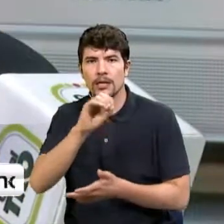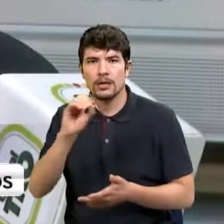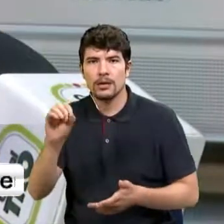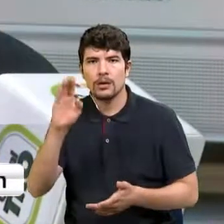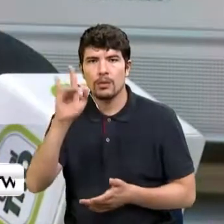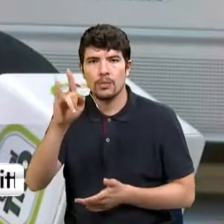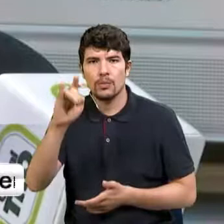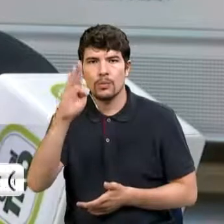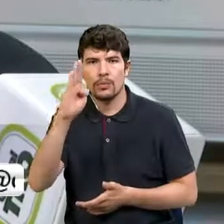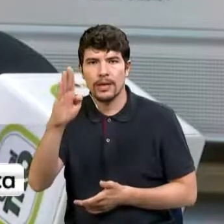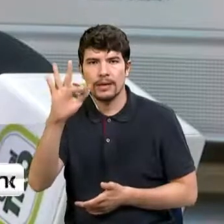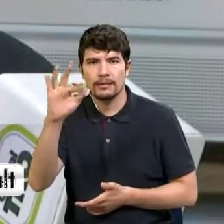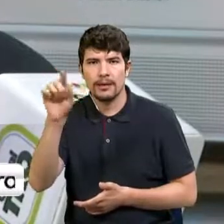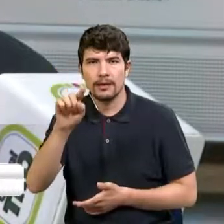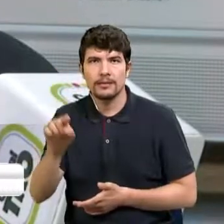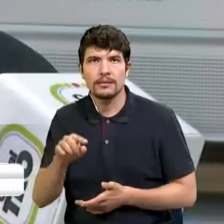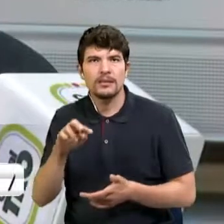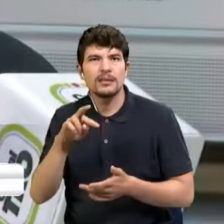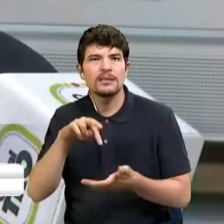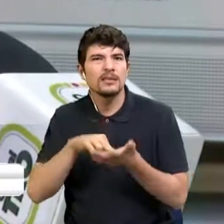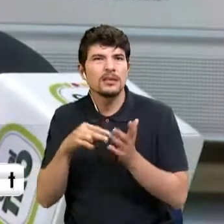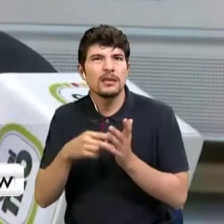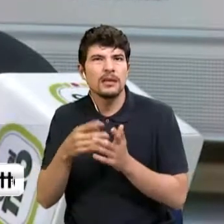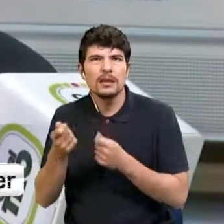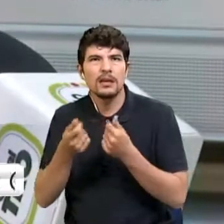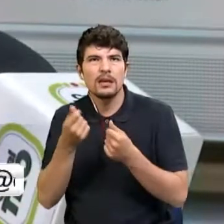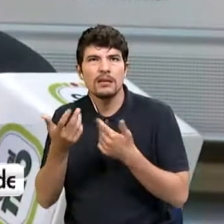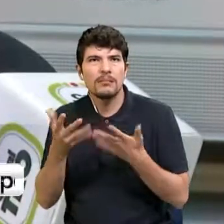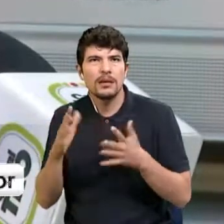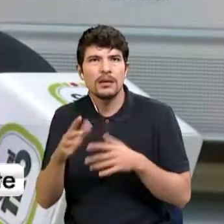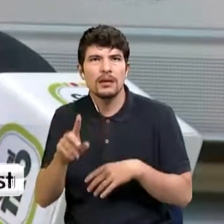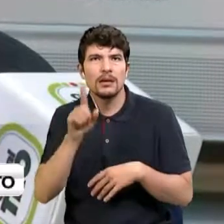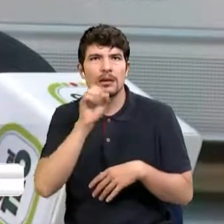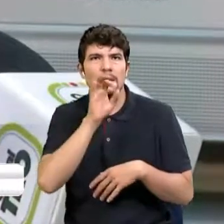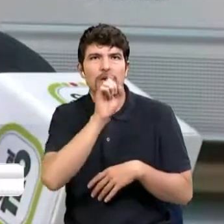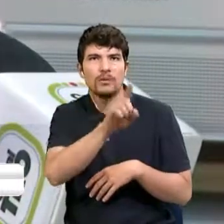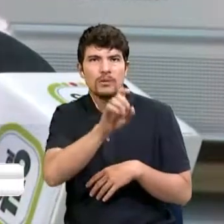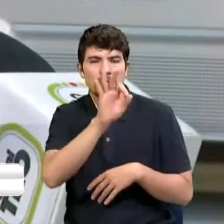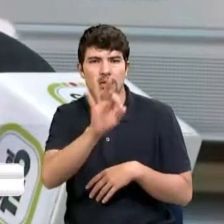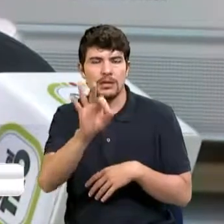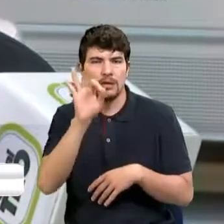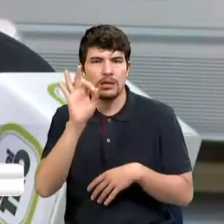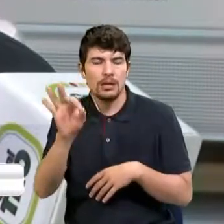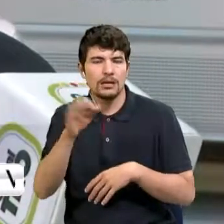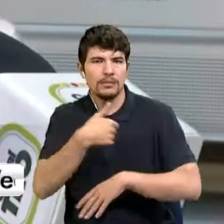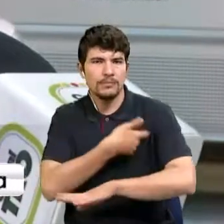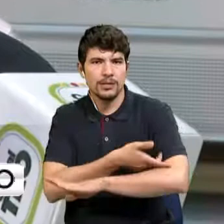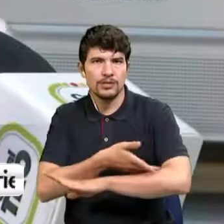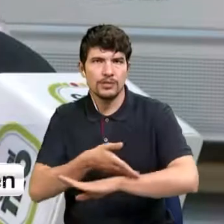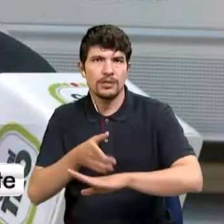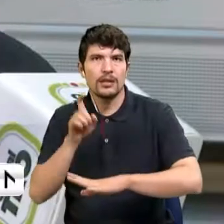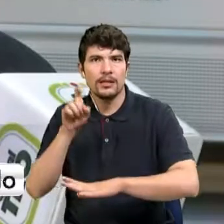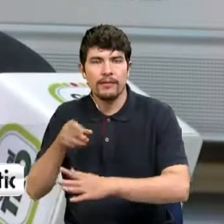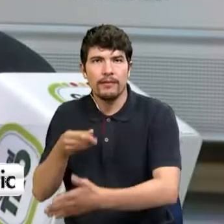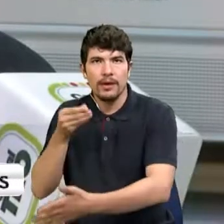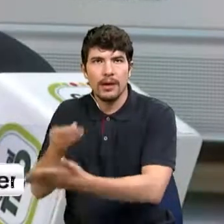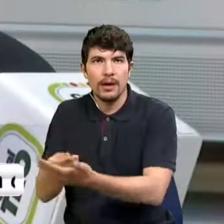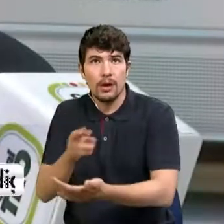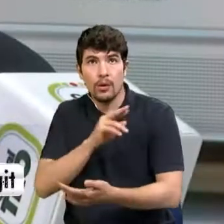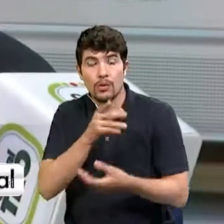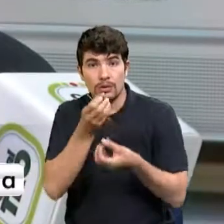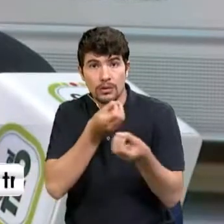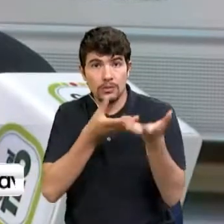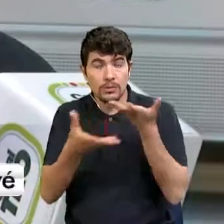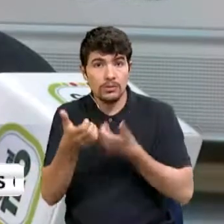juguetes en términos de pesos esos serían 133 millones 889 mil pesos otra